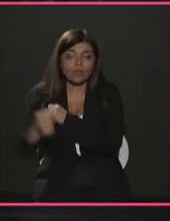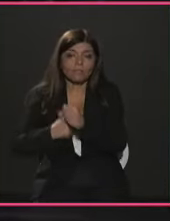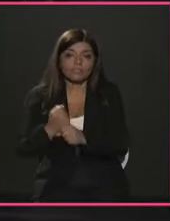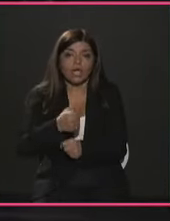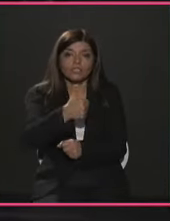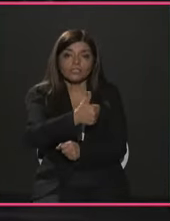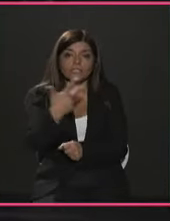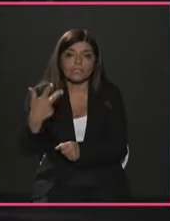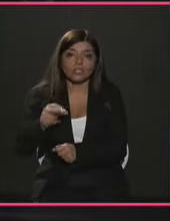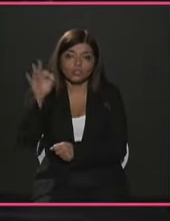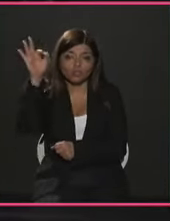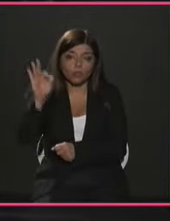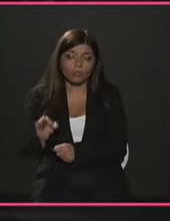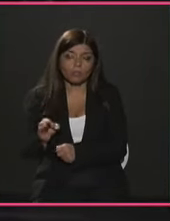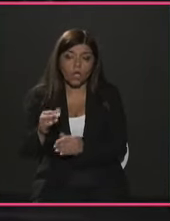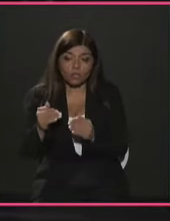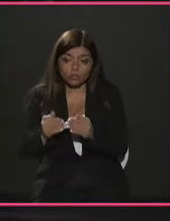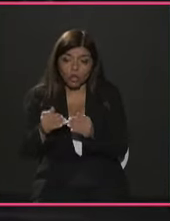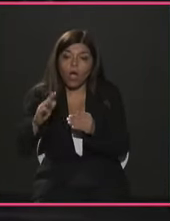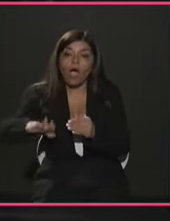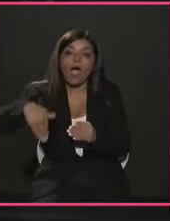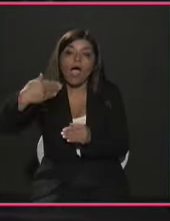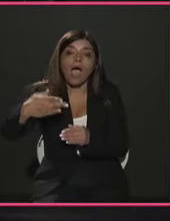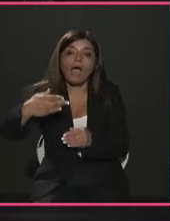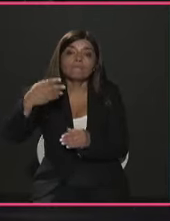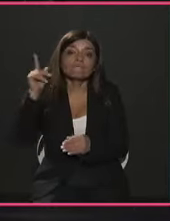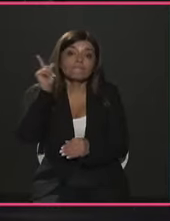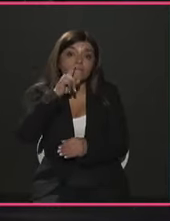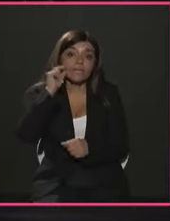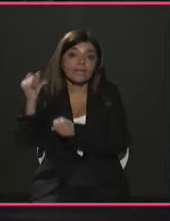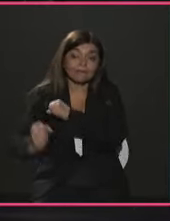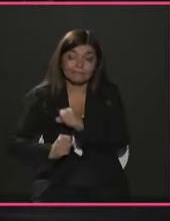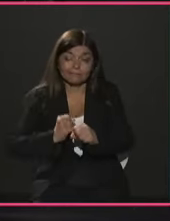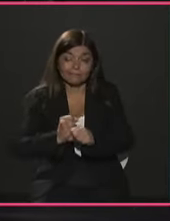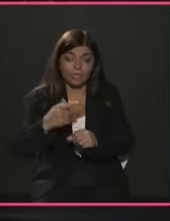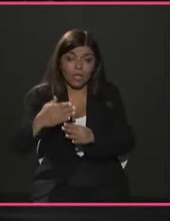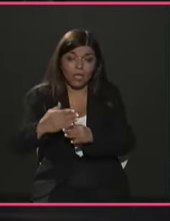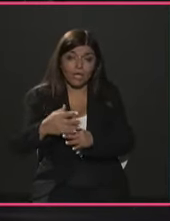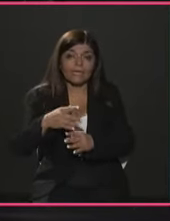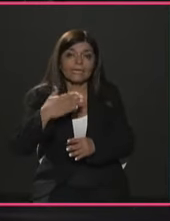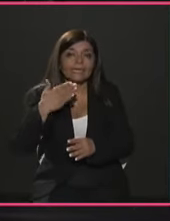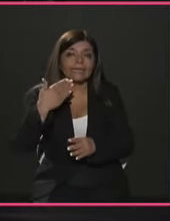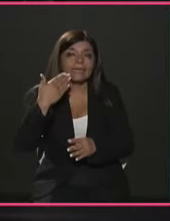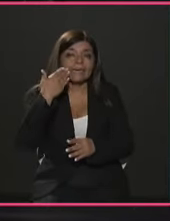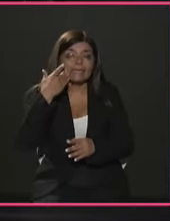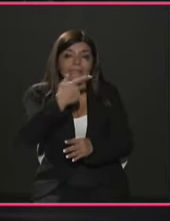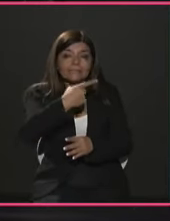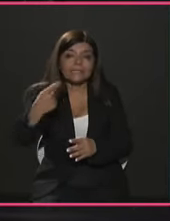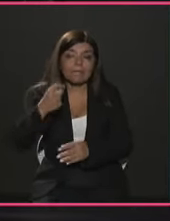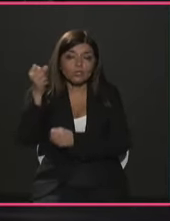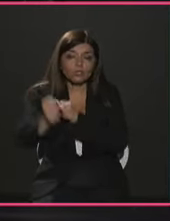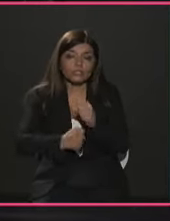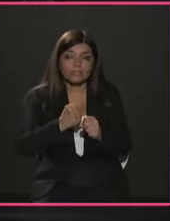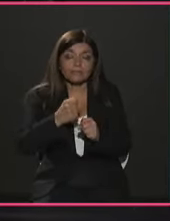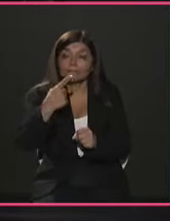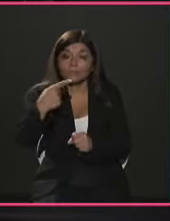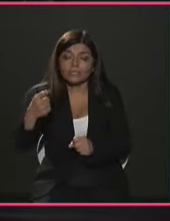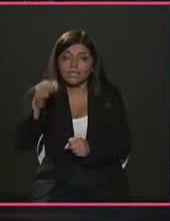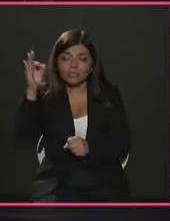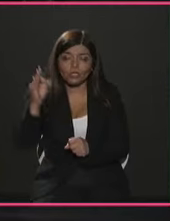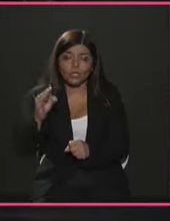estimación es que va a ser casi 90 por renovable al final de la década y casi 100% renovable al 2050 y cuando tenemos electricidad